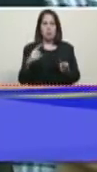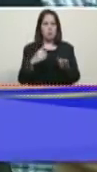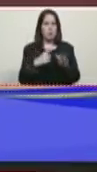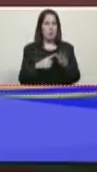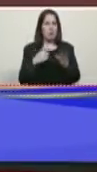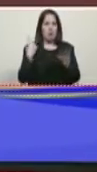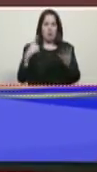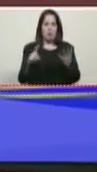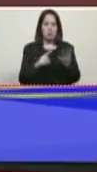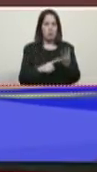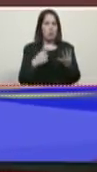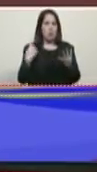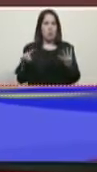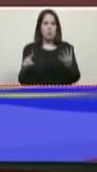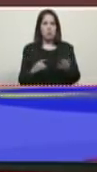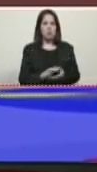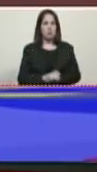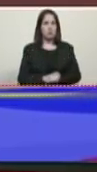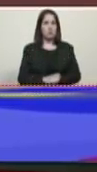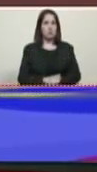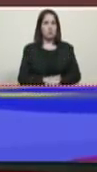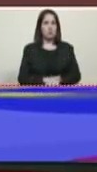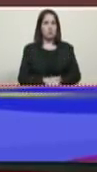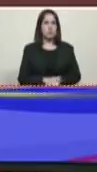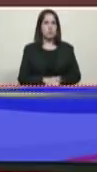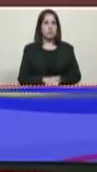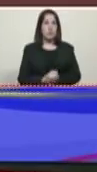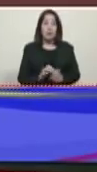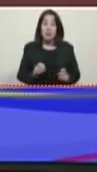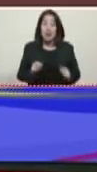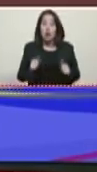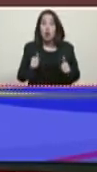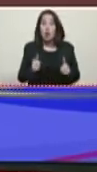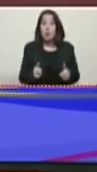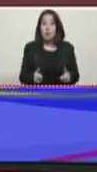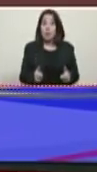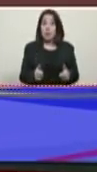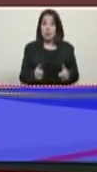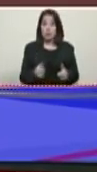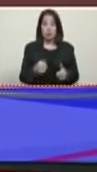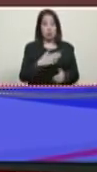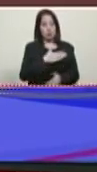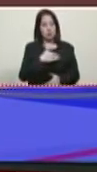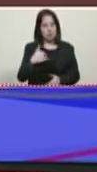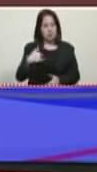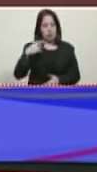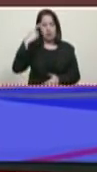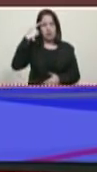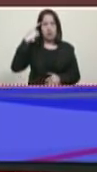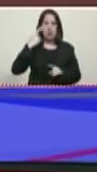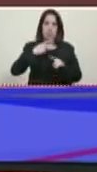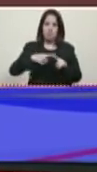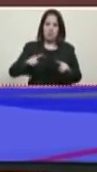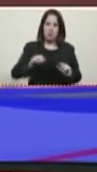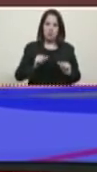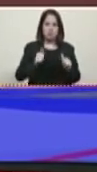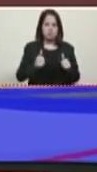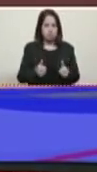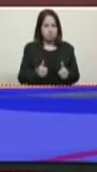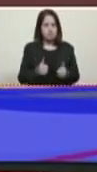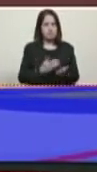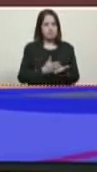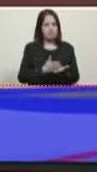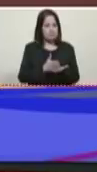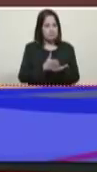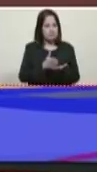y el tocuyo para el arranque yo sé que todos quieren pero vamos a arrancar y